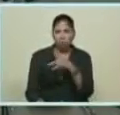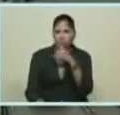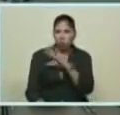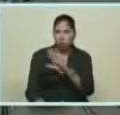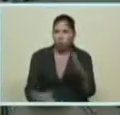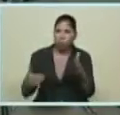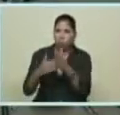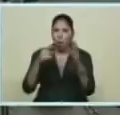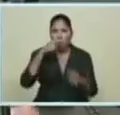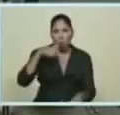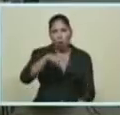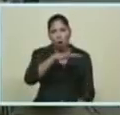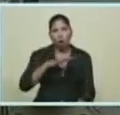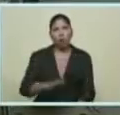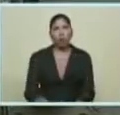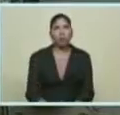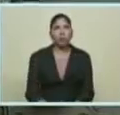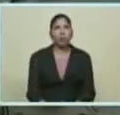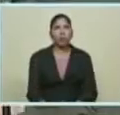pueblo,